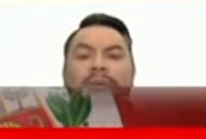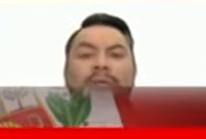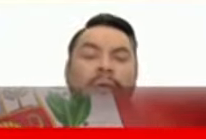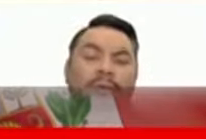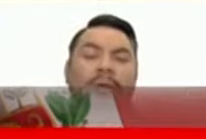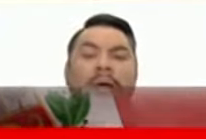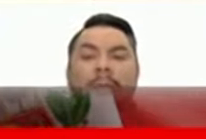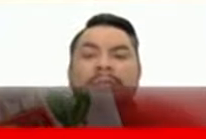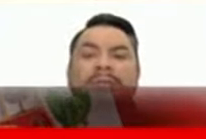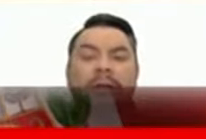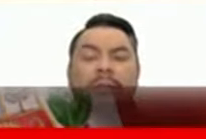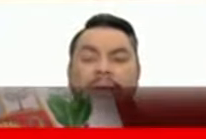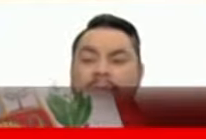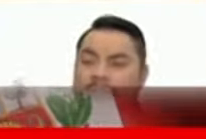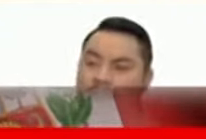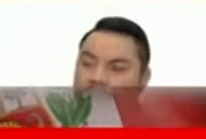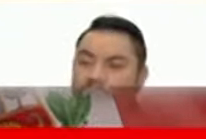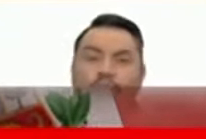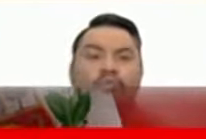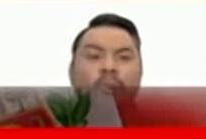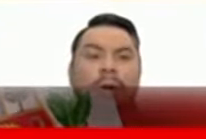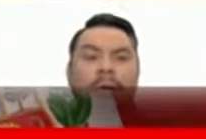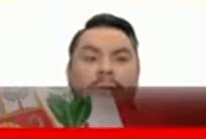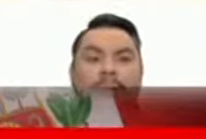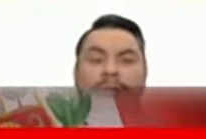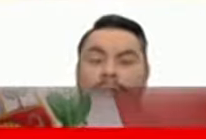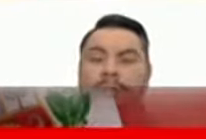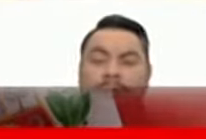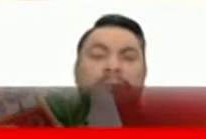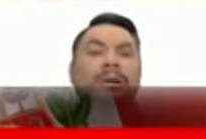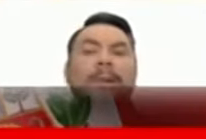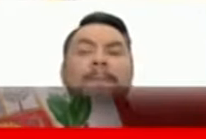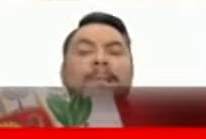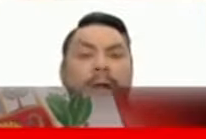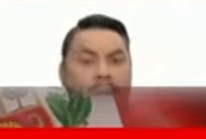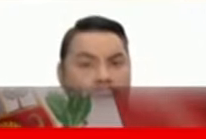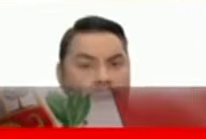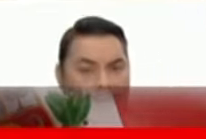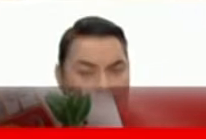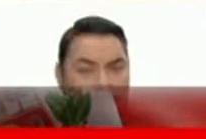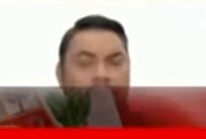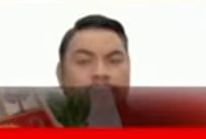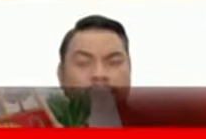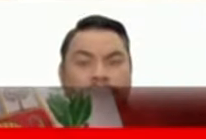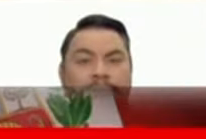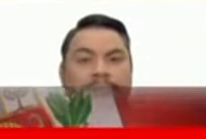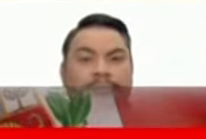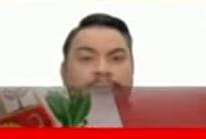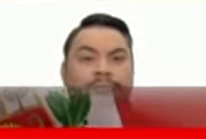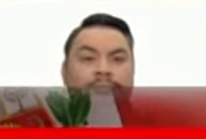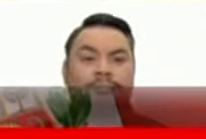192-2024-PCM. Que nombra al ministro de Estado en el Despacho de Vivienda, Construcción y Saneamiento.